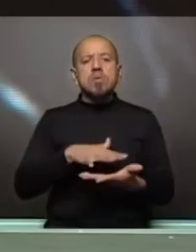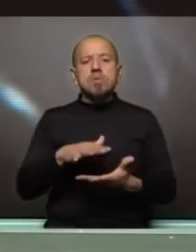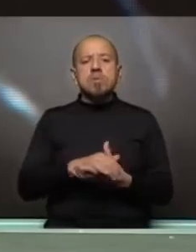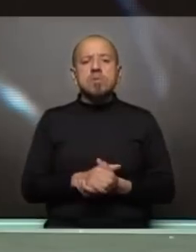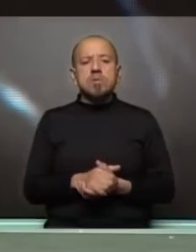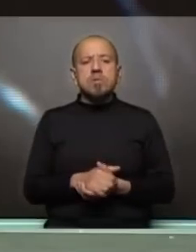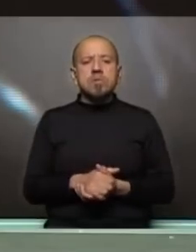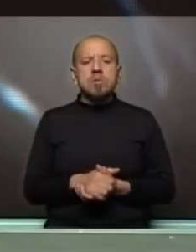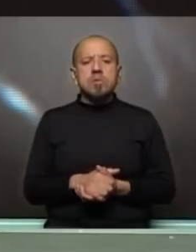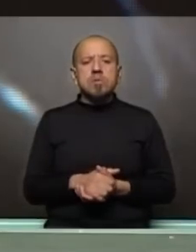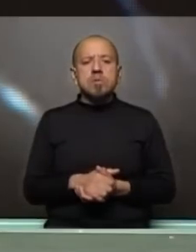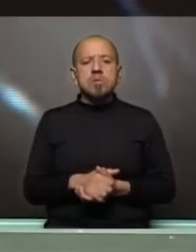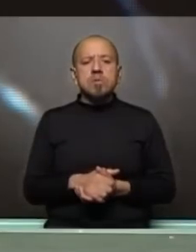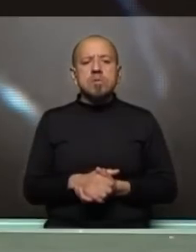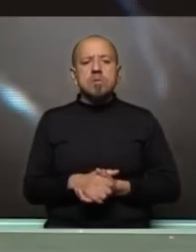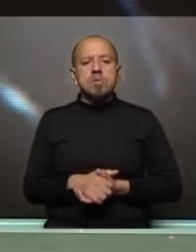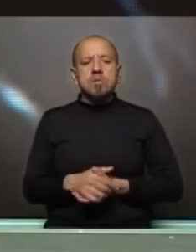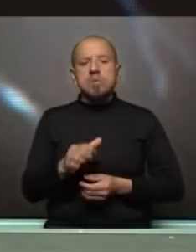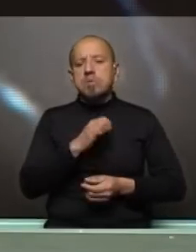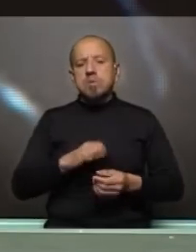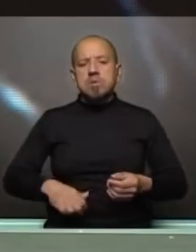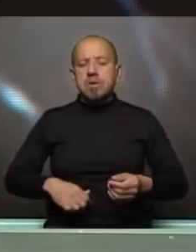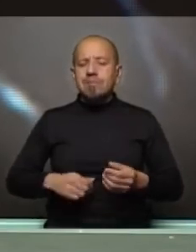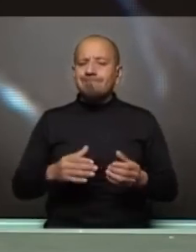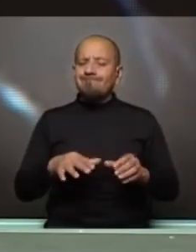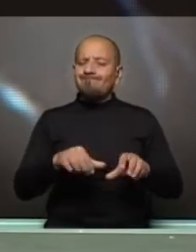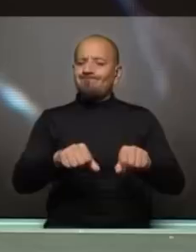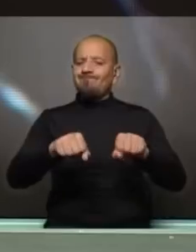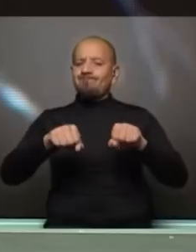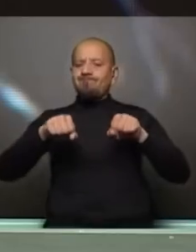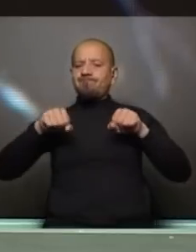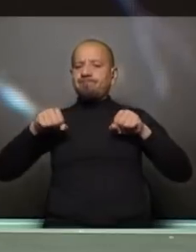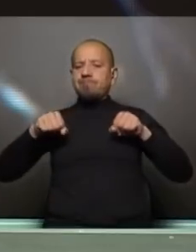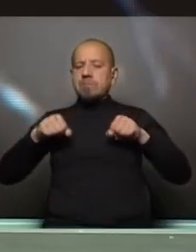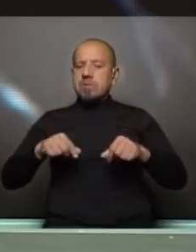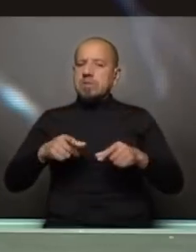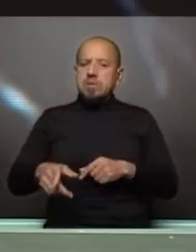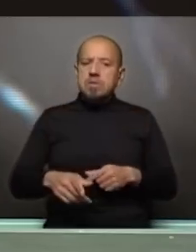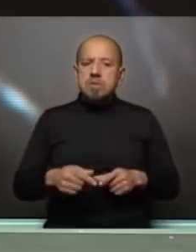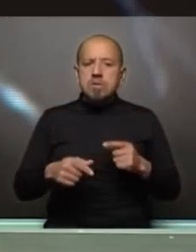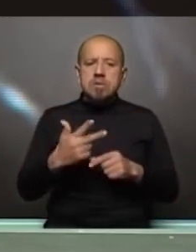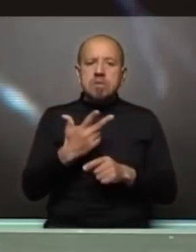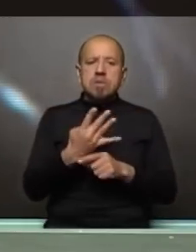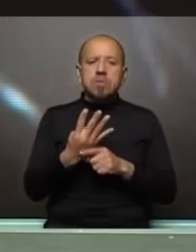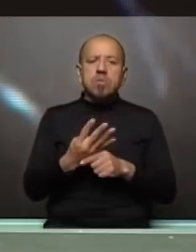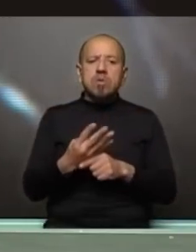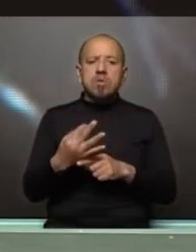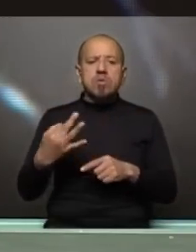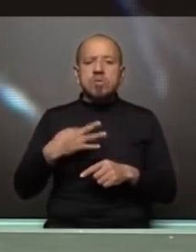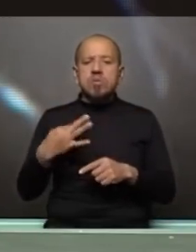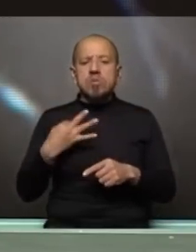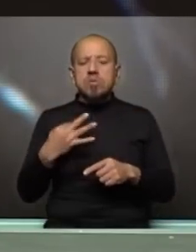el estadi se está el estado se está retirando el territorio o sea en todo lo que va en estos últimos tres o cu años se ha ido